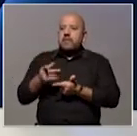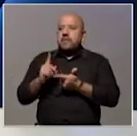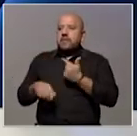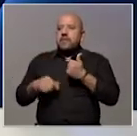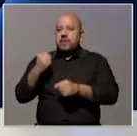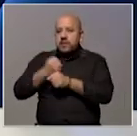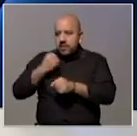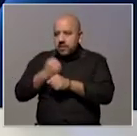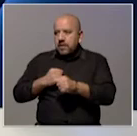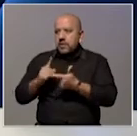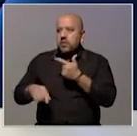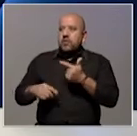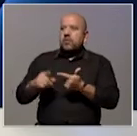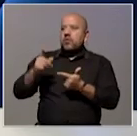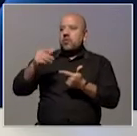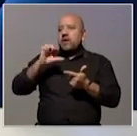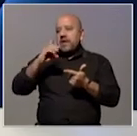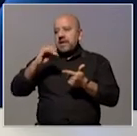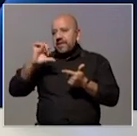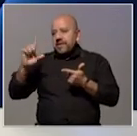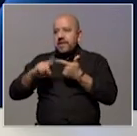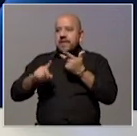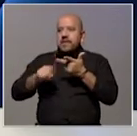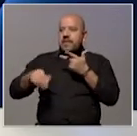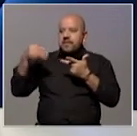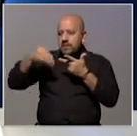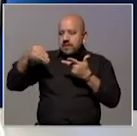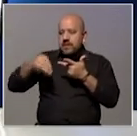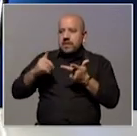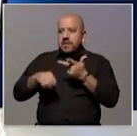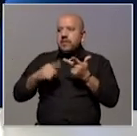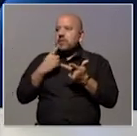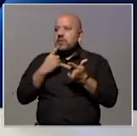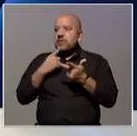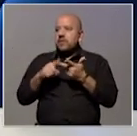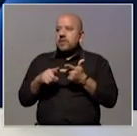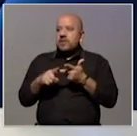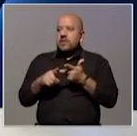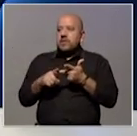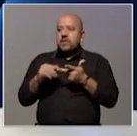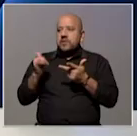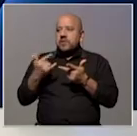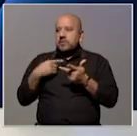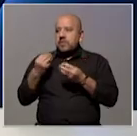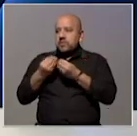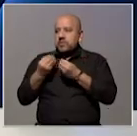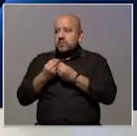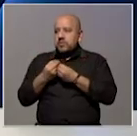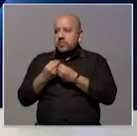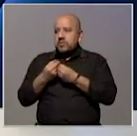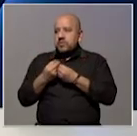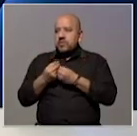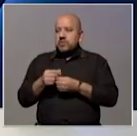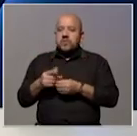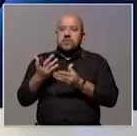el trabajo ser edil a militar en la militancia política ya era mucho y